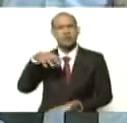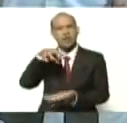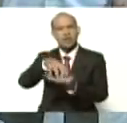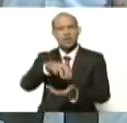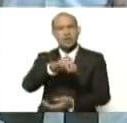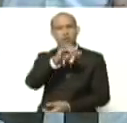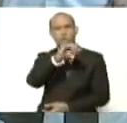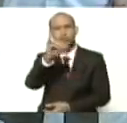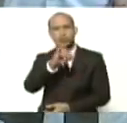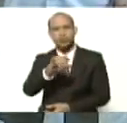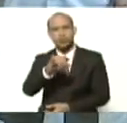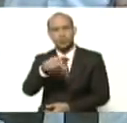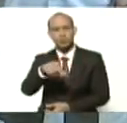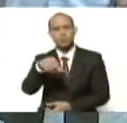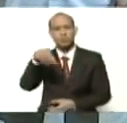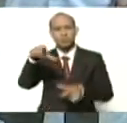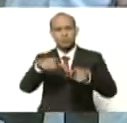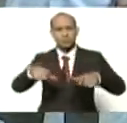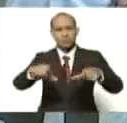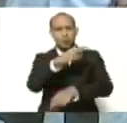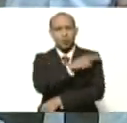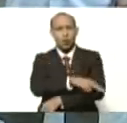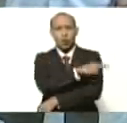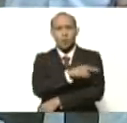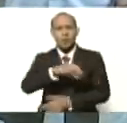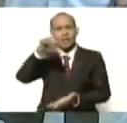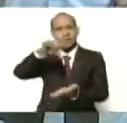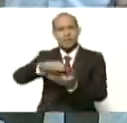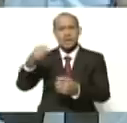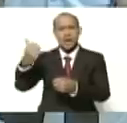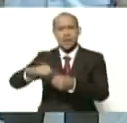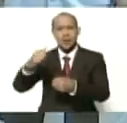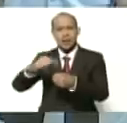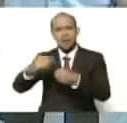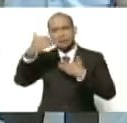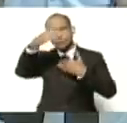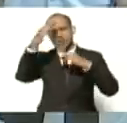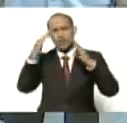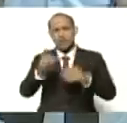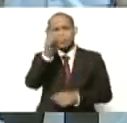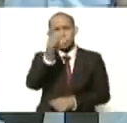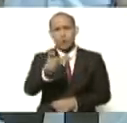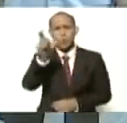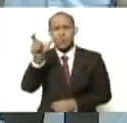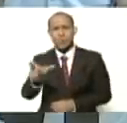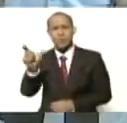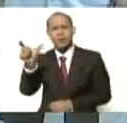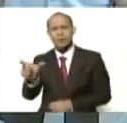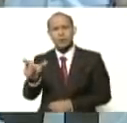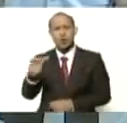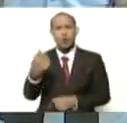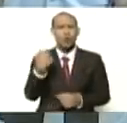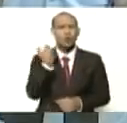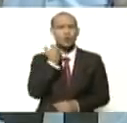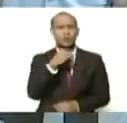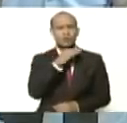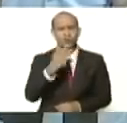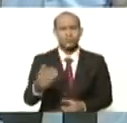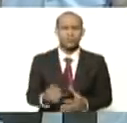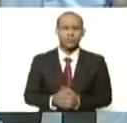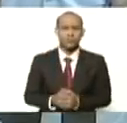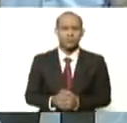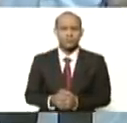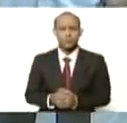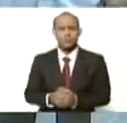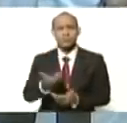hospital central de maracaibo hospital que se encarga precisamente de atención de los presidentes en el área de traumatología que acompaña a la autoridad